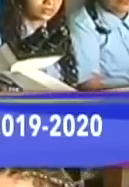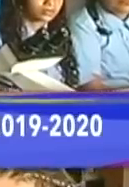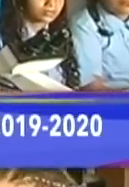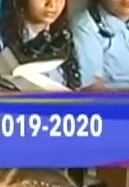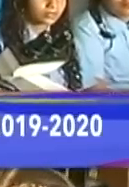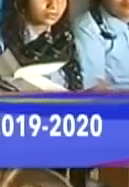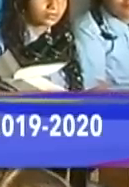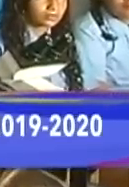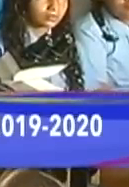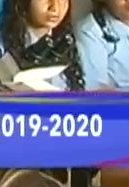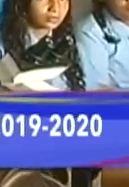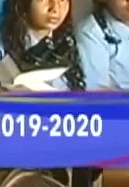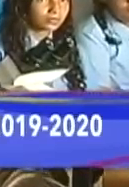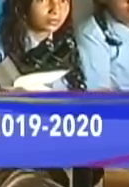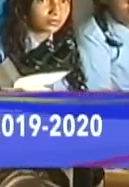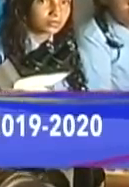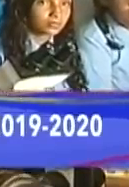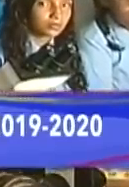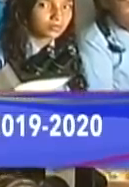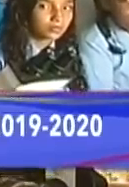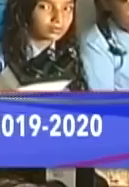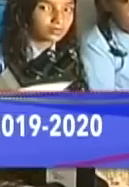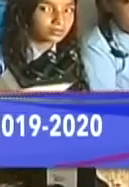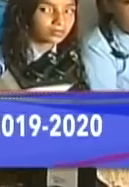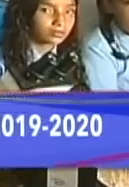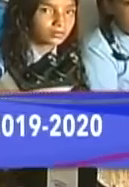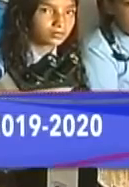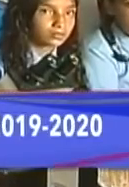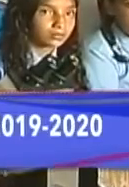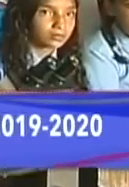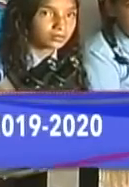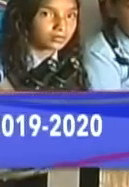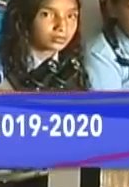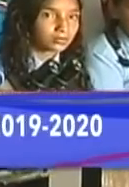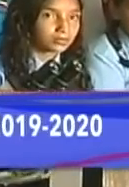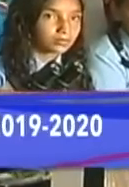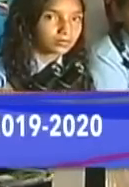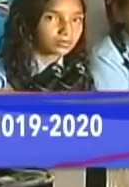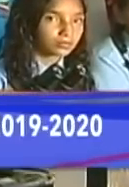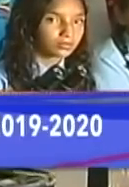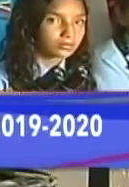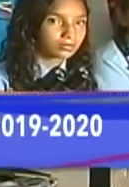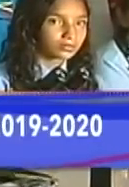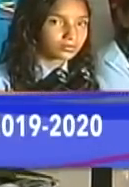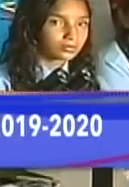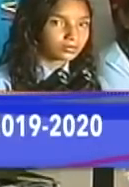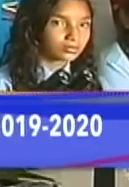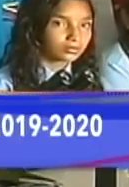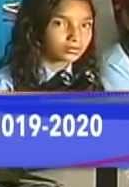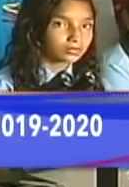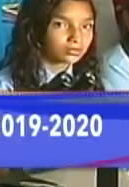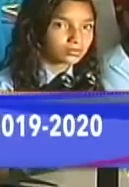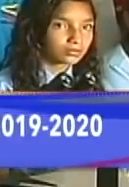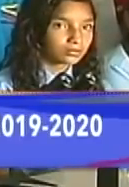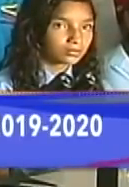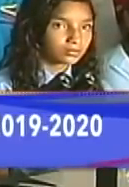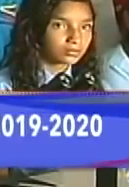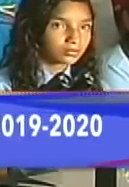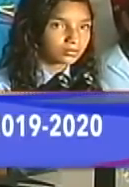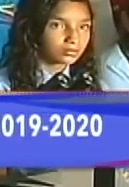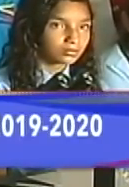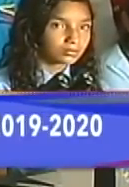beneficiando a 543 alumnos entregó en el inicial primaria y secundaria